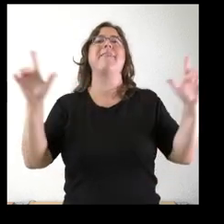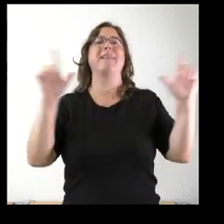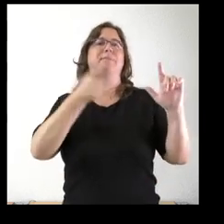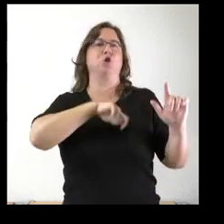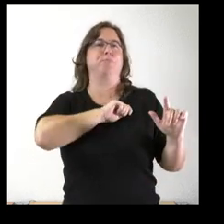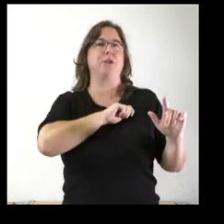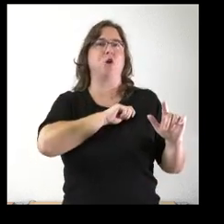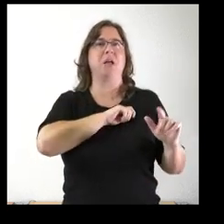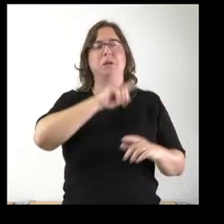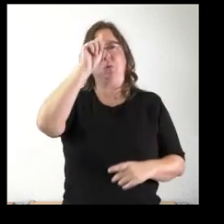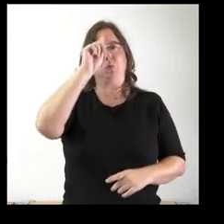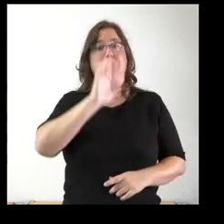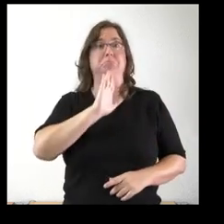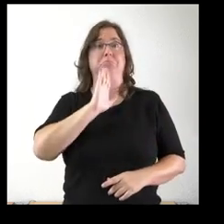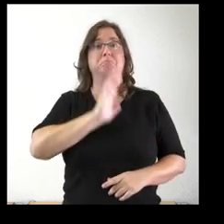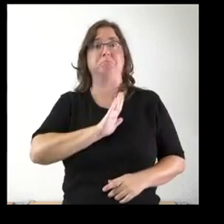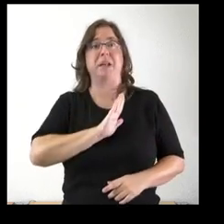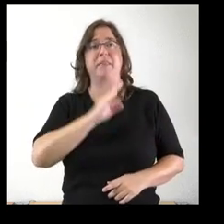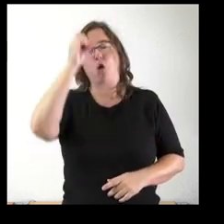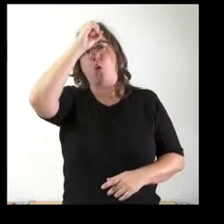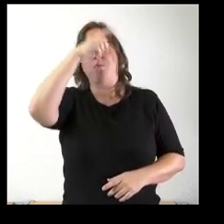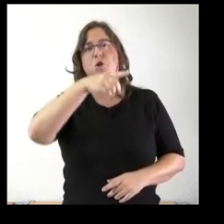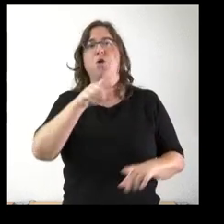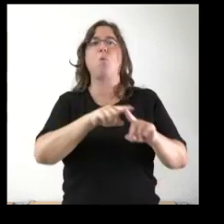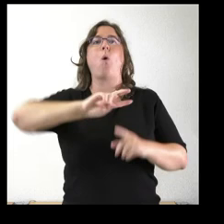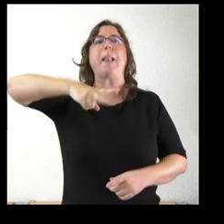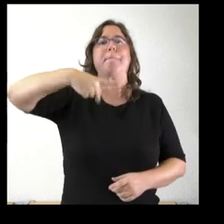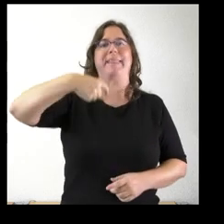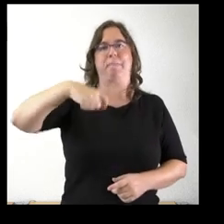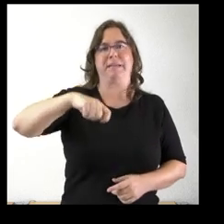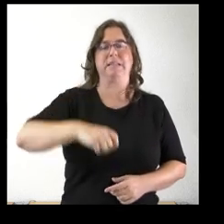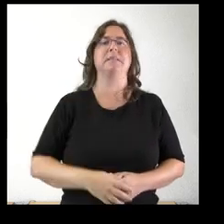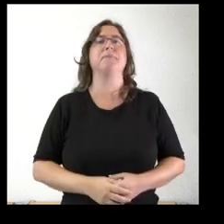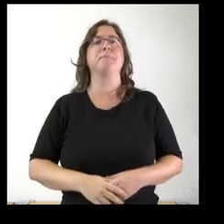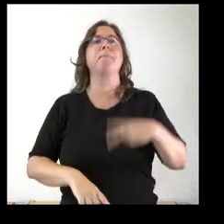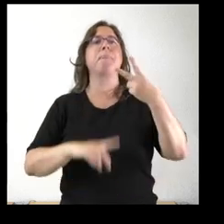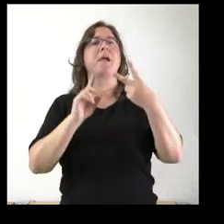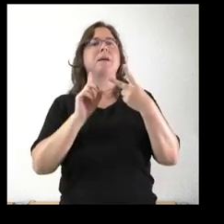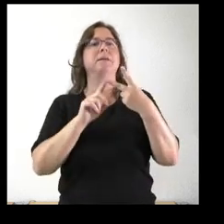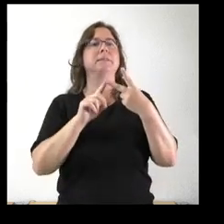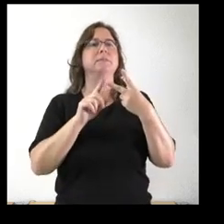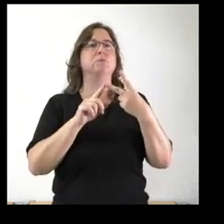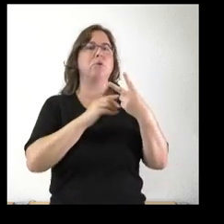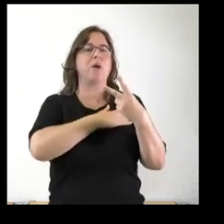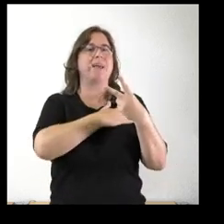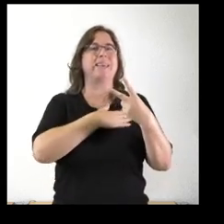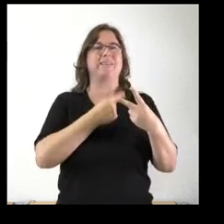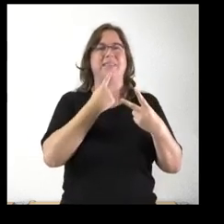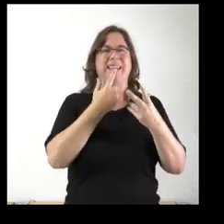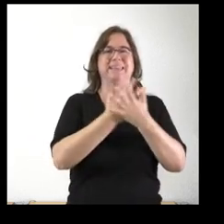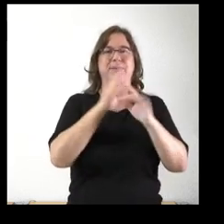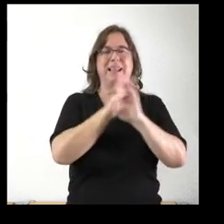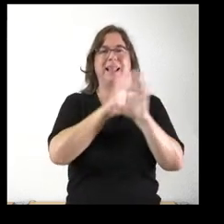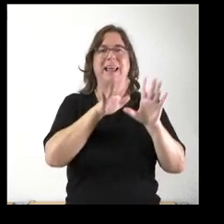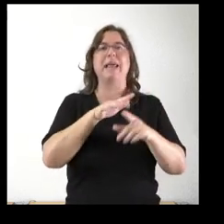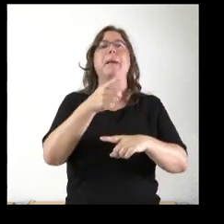sé qué le parece a la Junta esas valoraciones sobre su vicepresidente. Por otro lado, quería ver si nos podía aclarar esa definición de medio rural